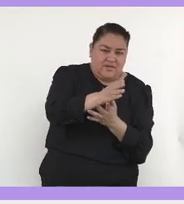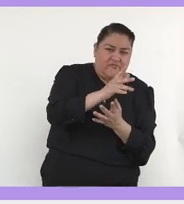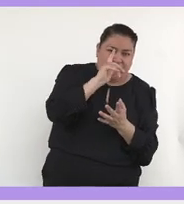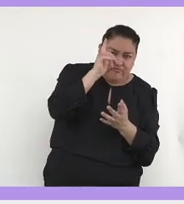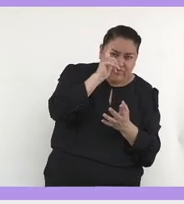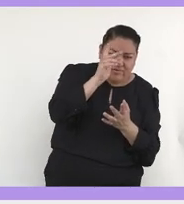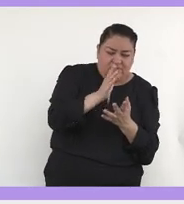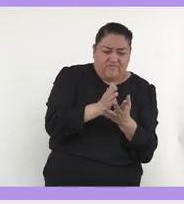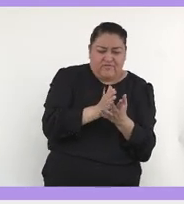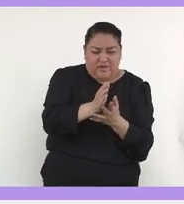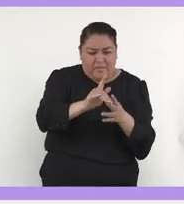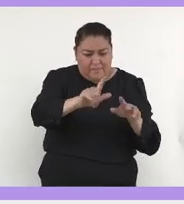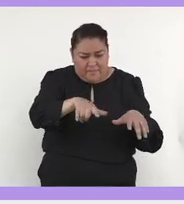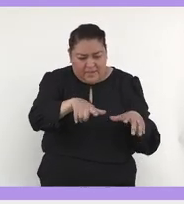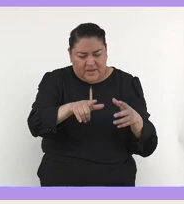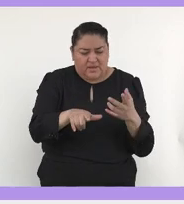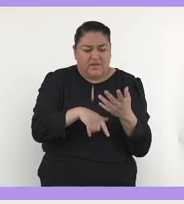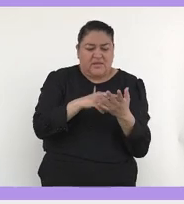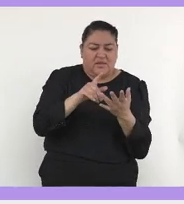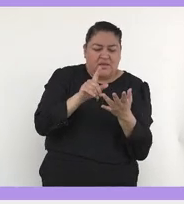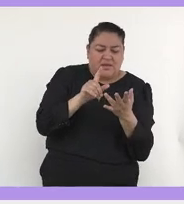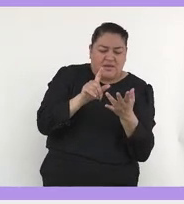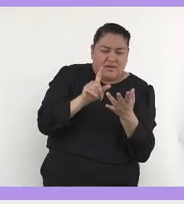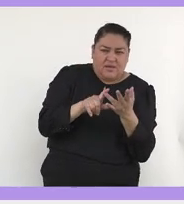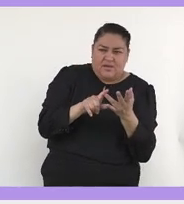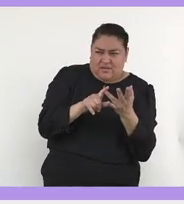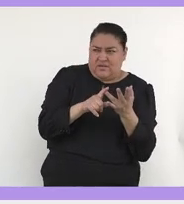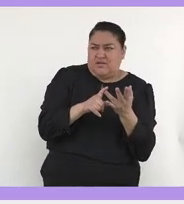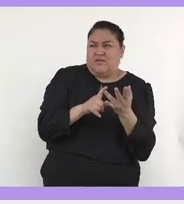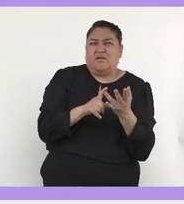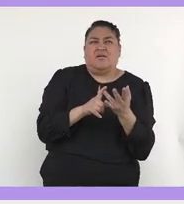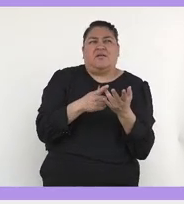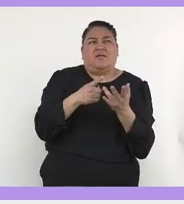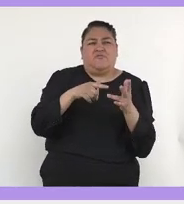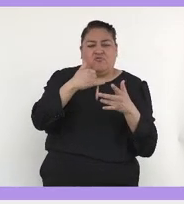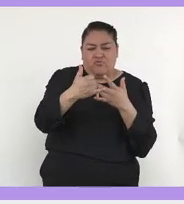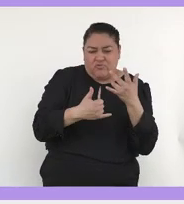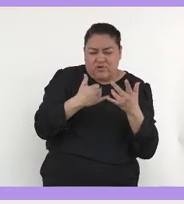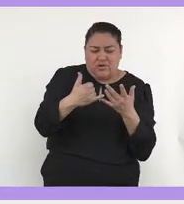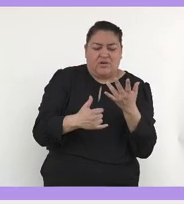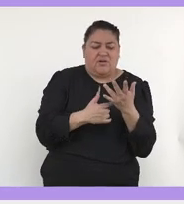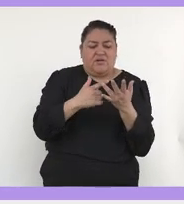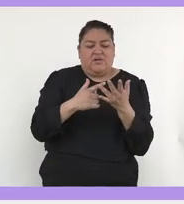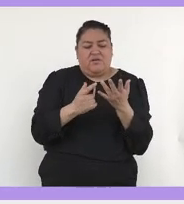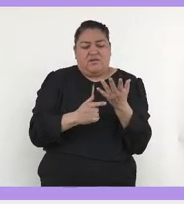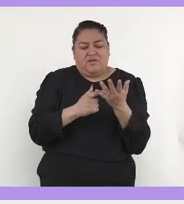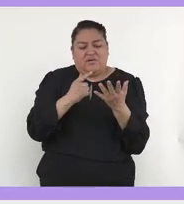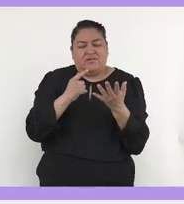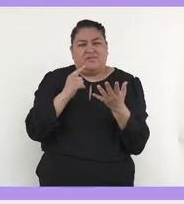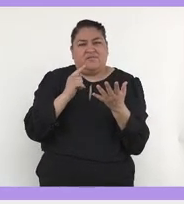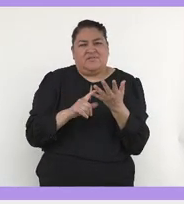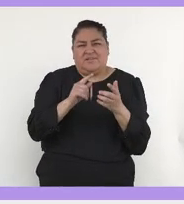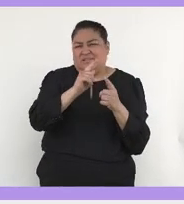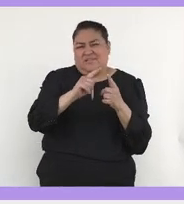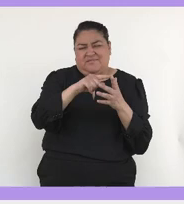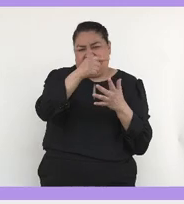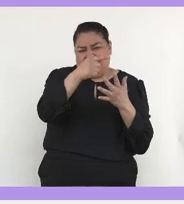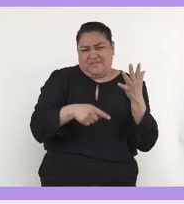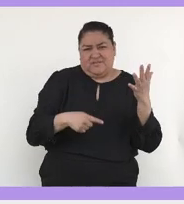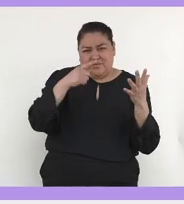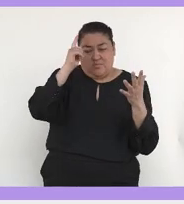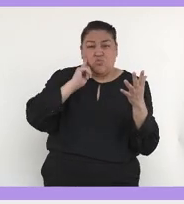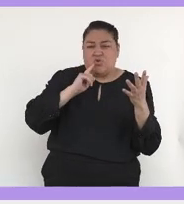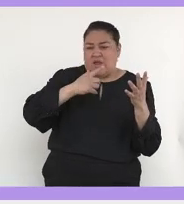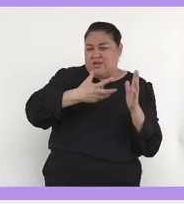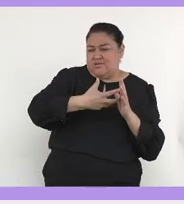fotografía incluso aquí tuvimos a sin Guerrero que no sé si sigue aquí con nosotros pero también tuvimos esa posibilidad Entonces ahora que